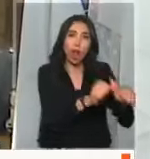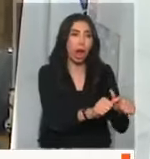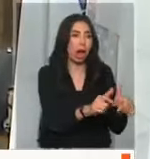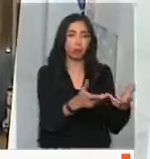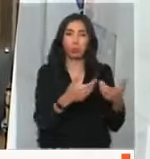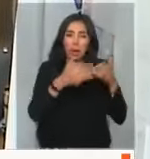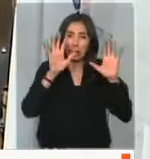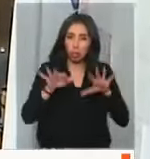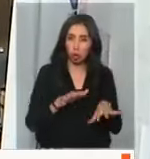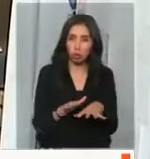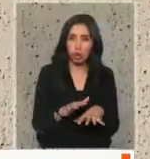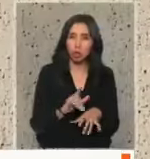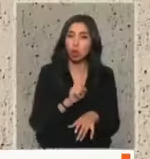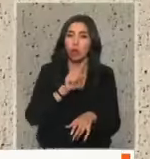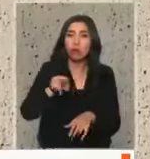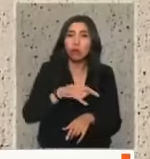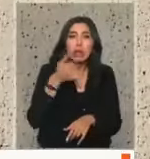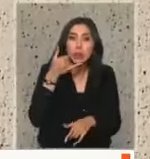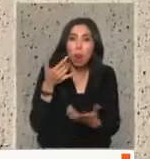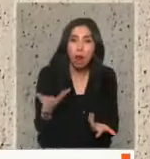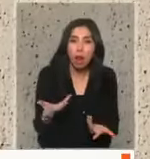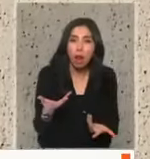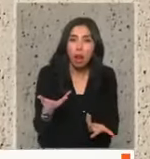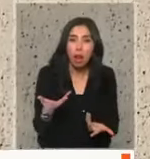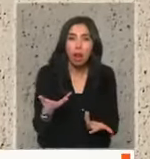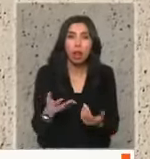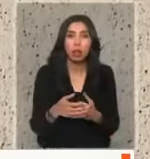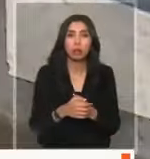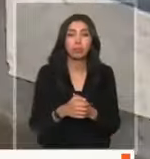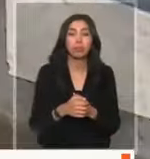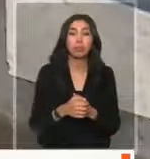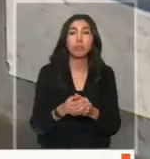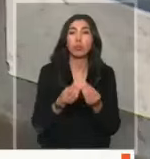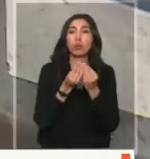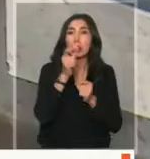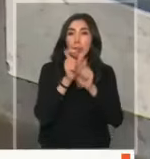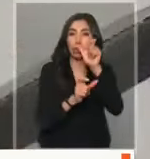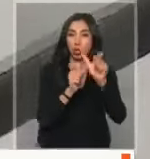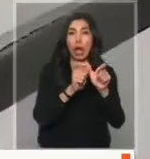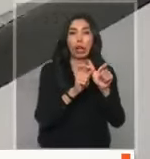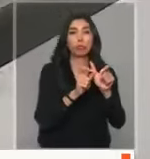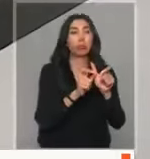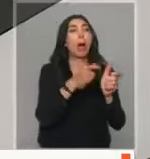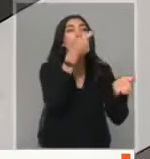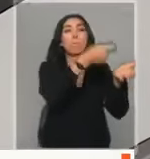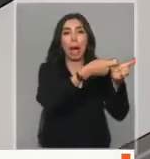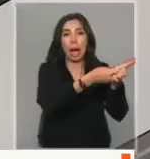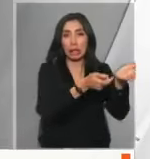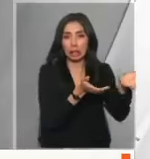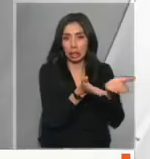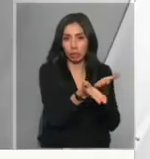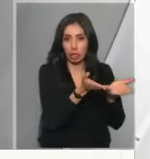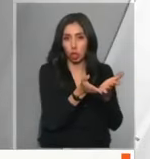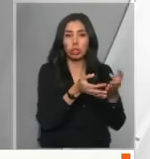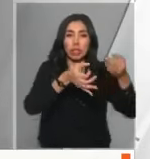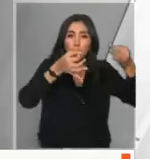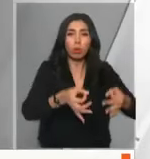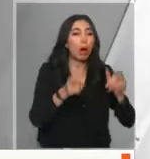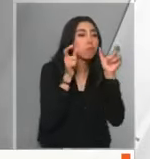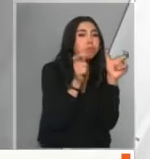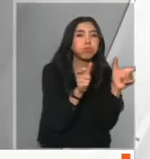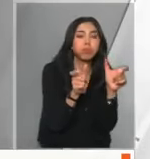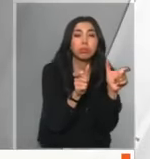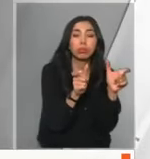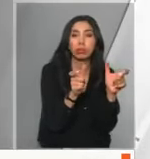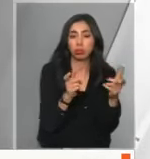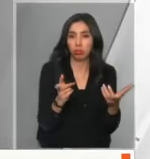porque tampoco te funcionan los celulares. Y es que claro, muchos de los que han contratado un servicio de seguridad, lo mínimo que esperan es que evite el ingreso de delincuentes a